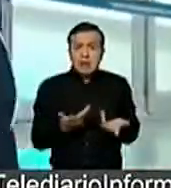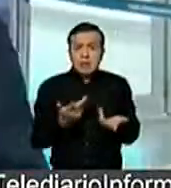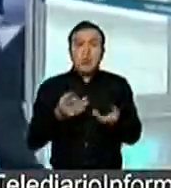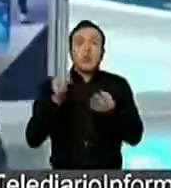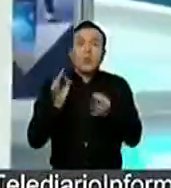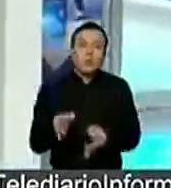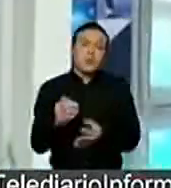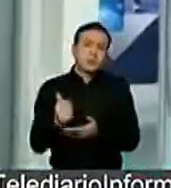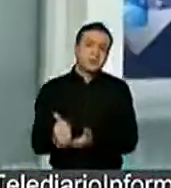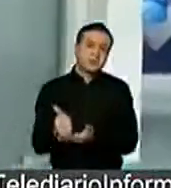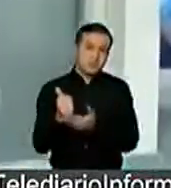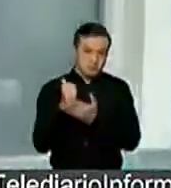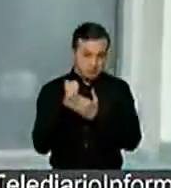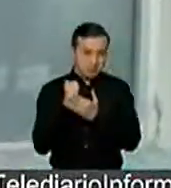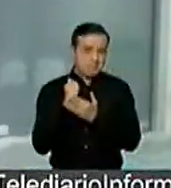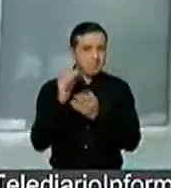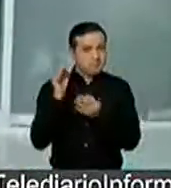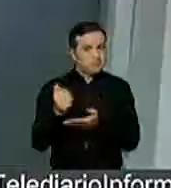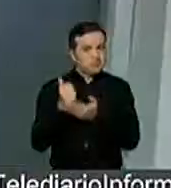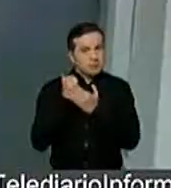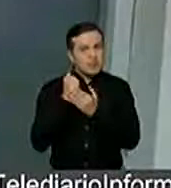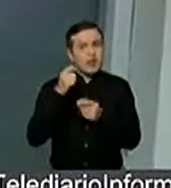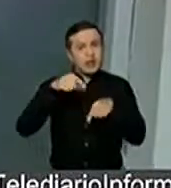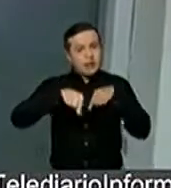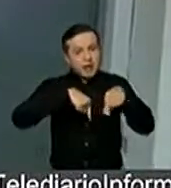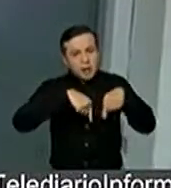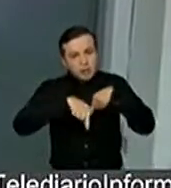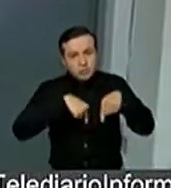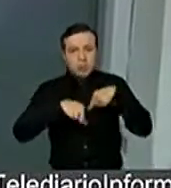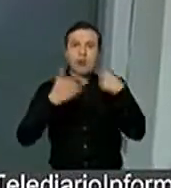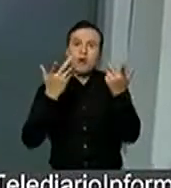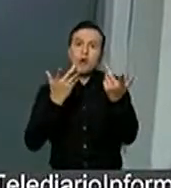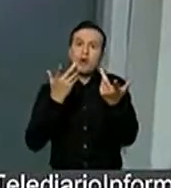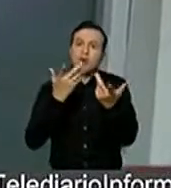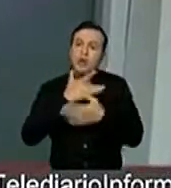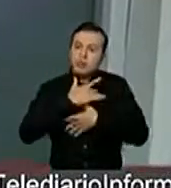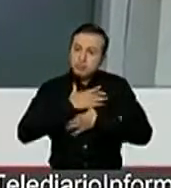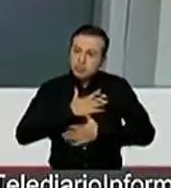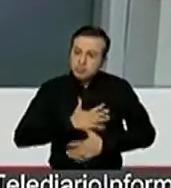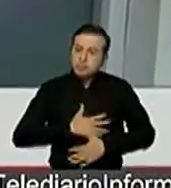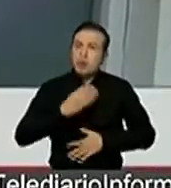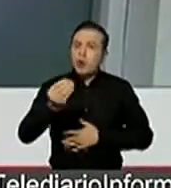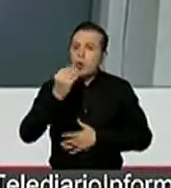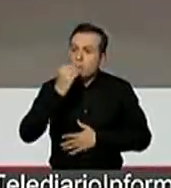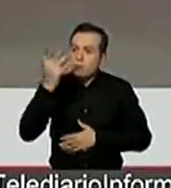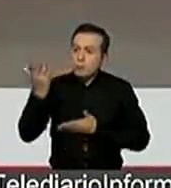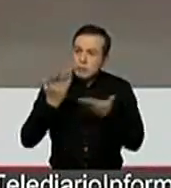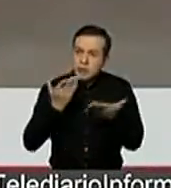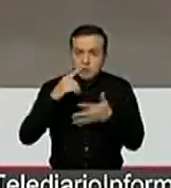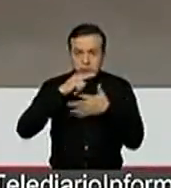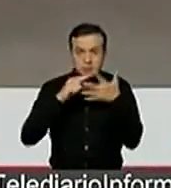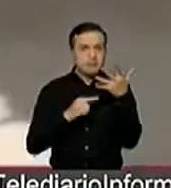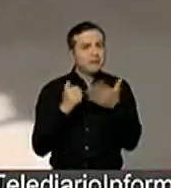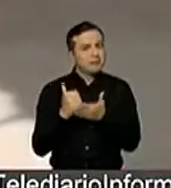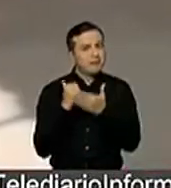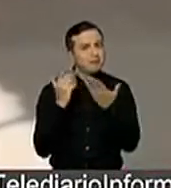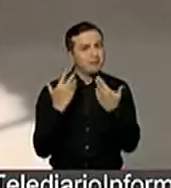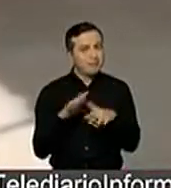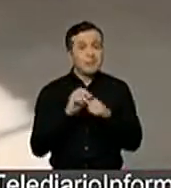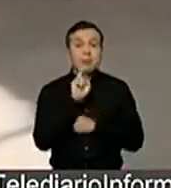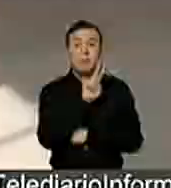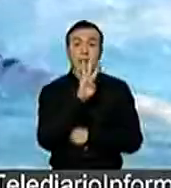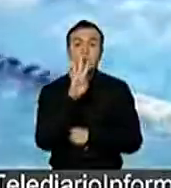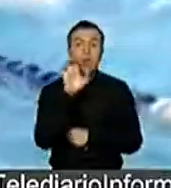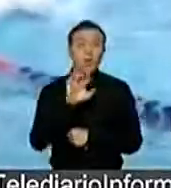mucho en el transporte, todo lo que es tranquilizarnos y la comida y todo lo que es lo más importante. Cada delegación de las